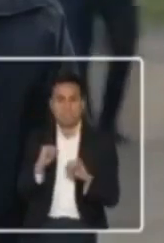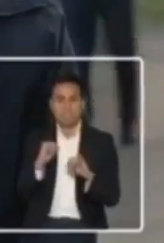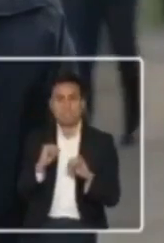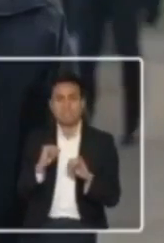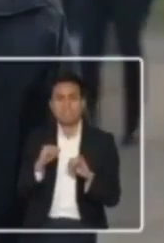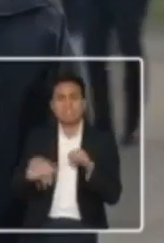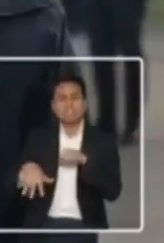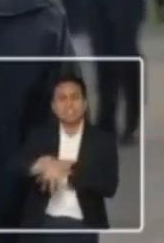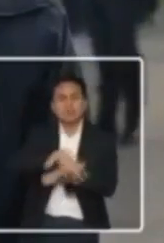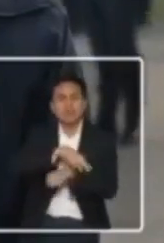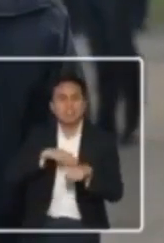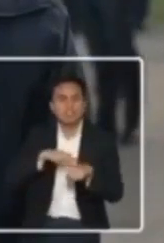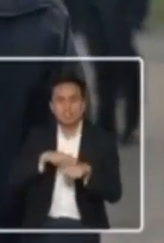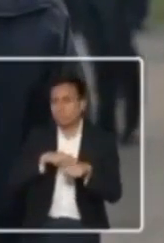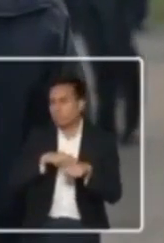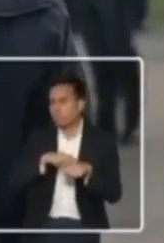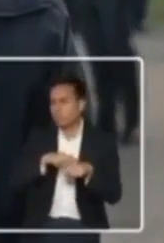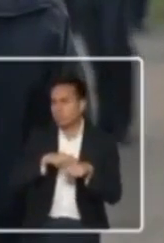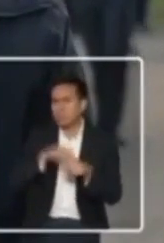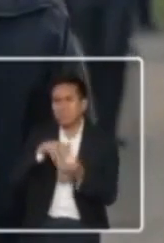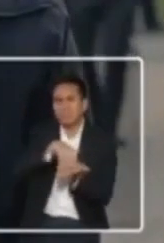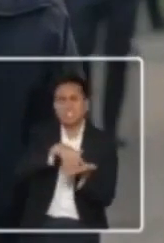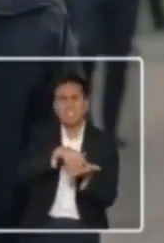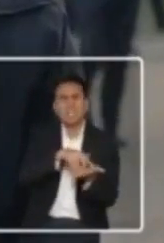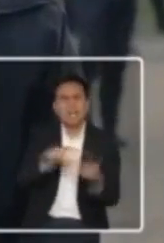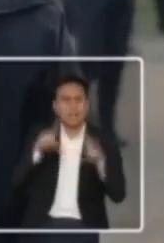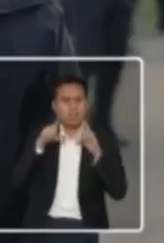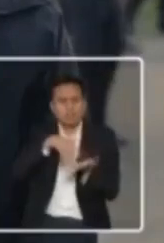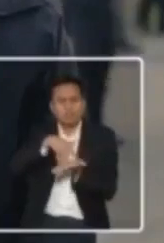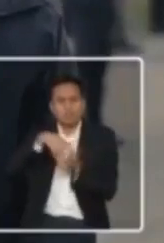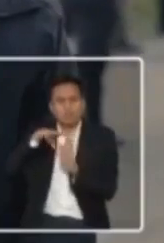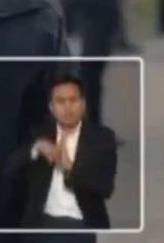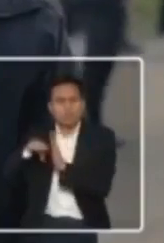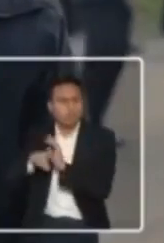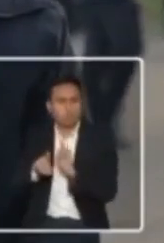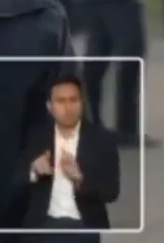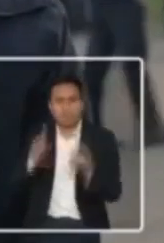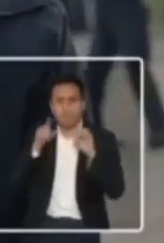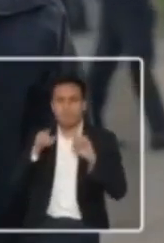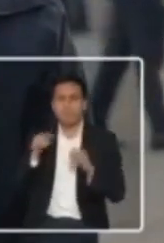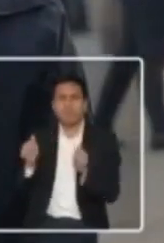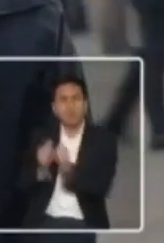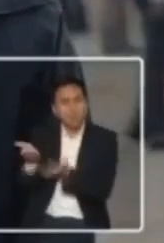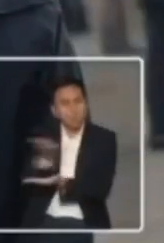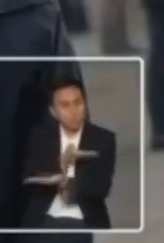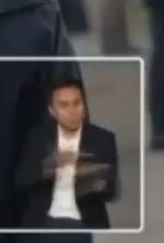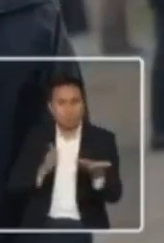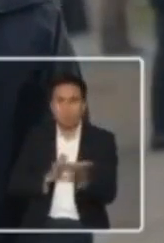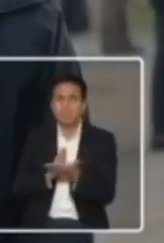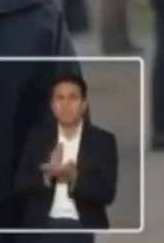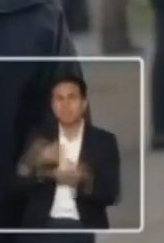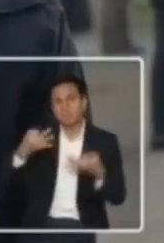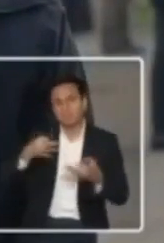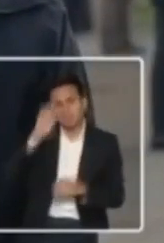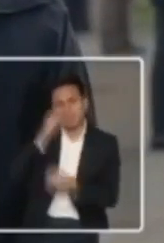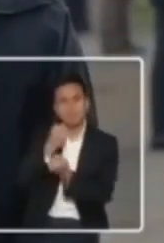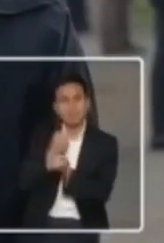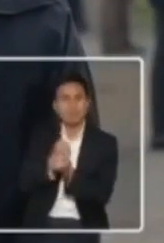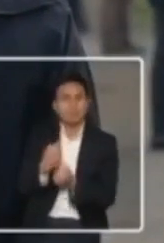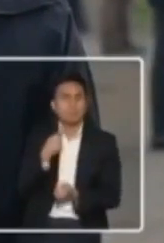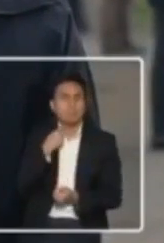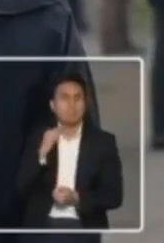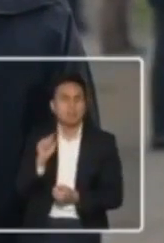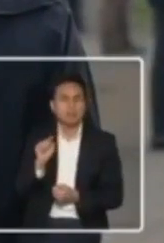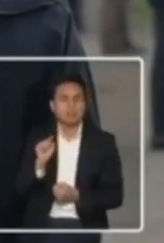ninguna situación debilite a todos los actores que tenemos que estar presentes y trabajando en conjunto, partiendo ciertamente por Carabineros, que es la víctima